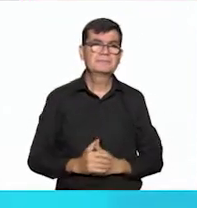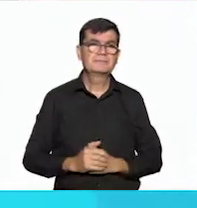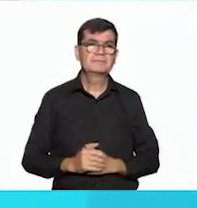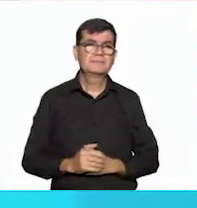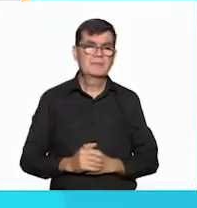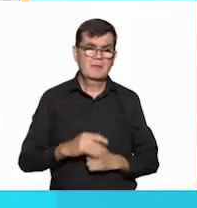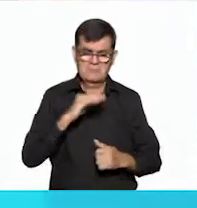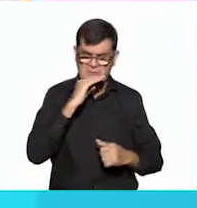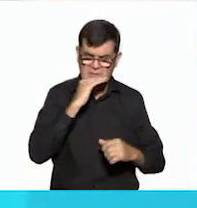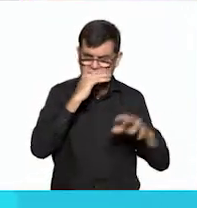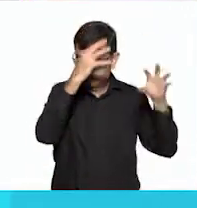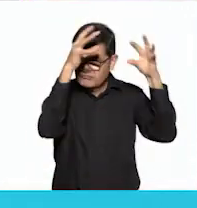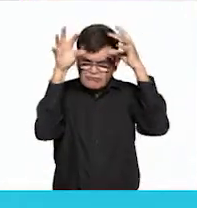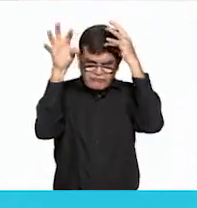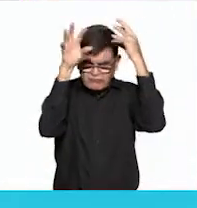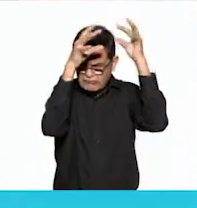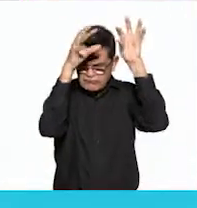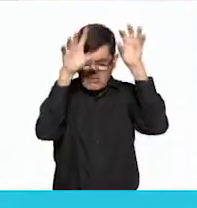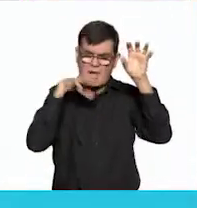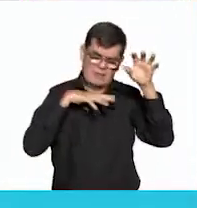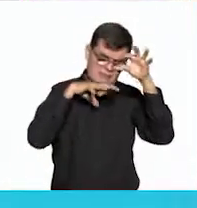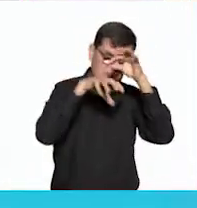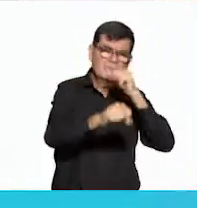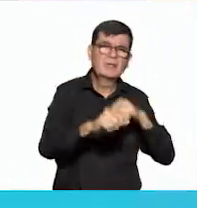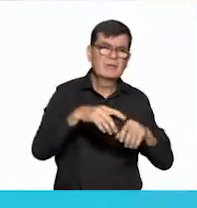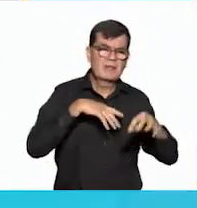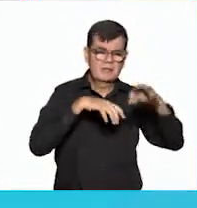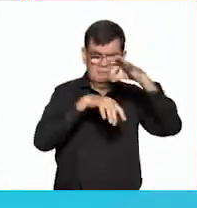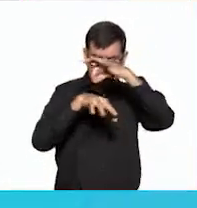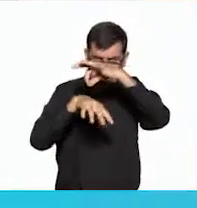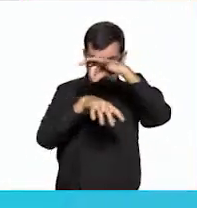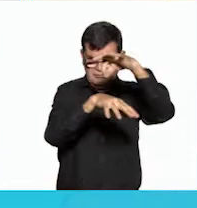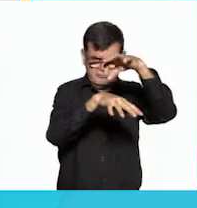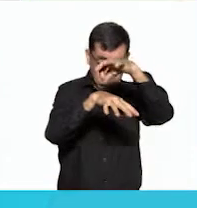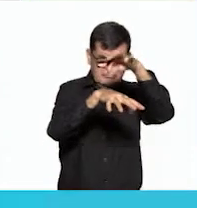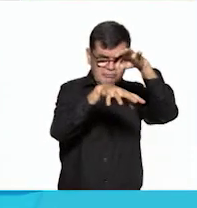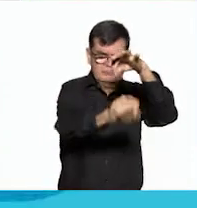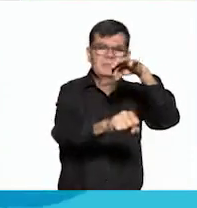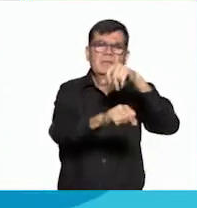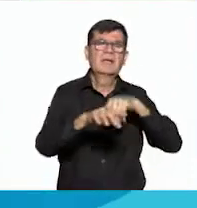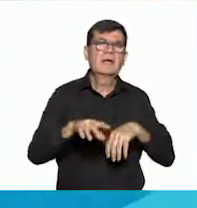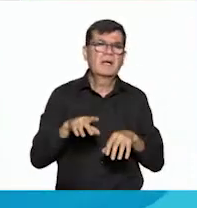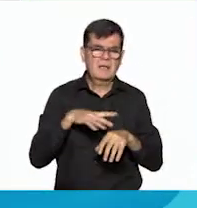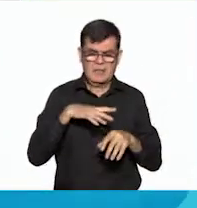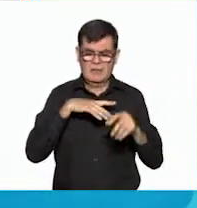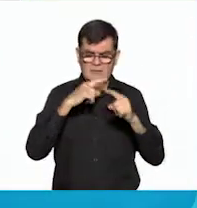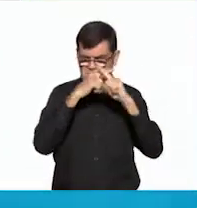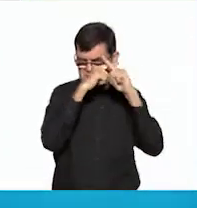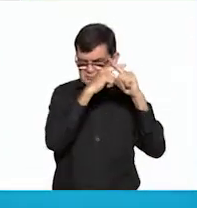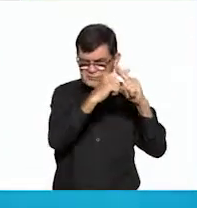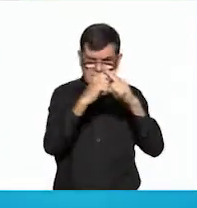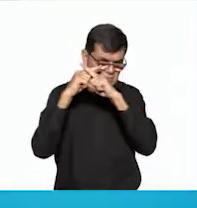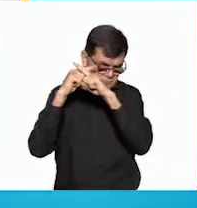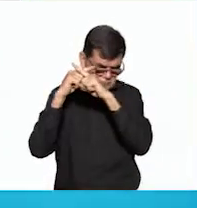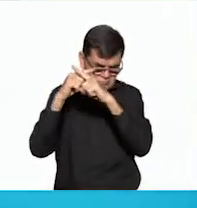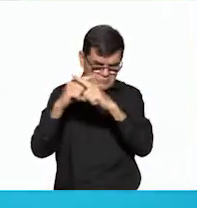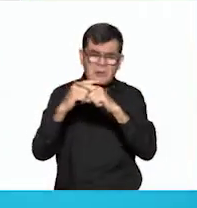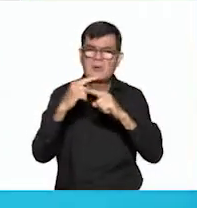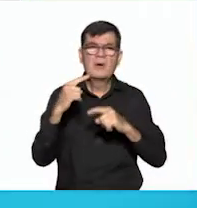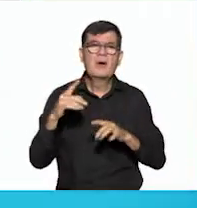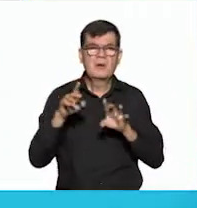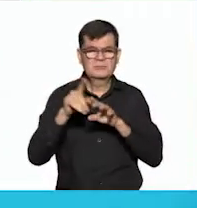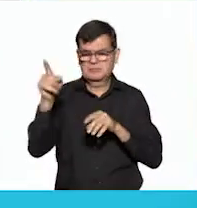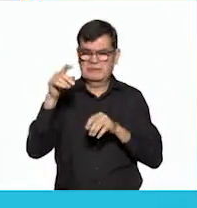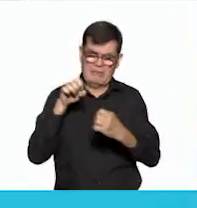engañar. Las mamás tienen radar, localizador global. Rayos X en los ojos,